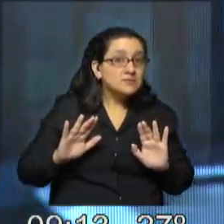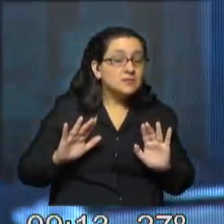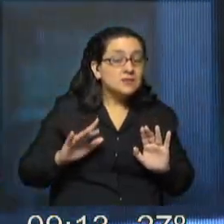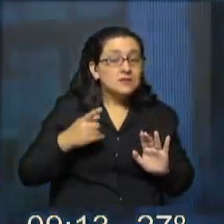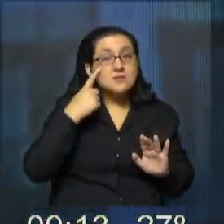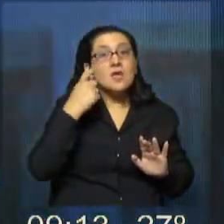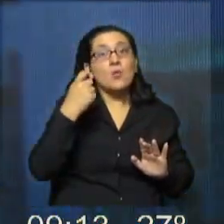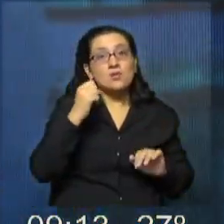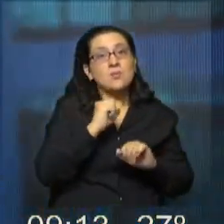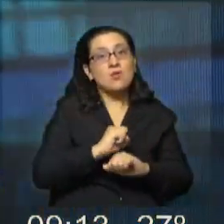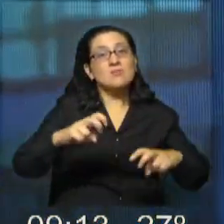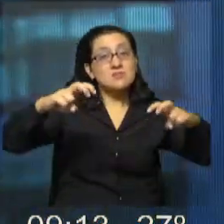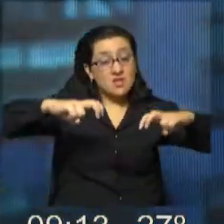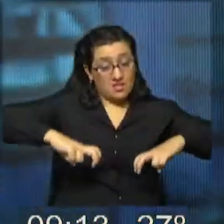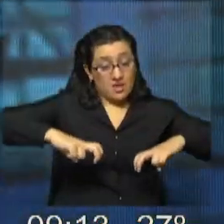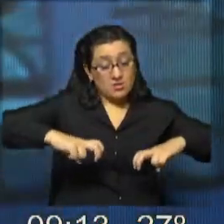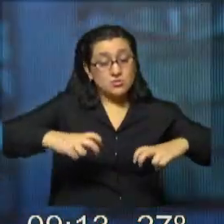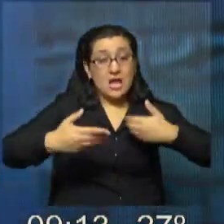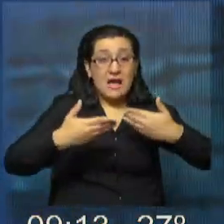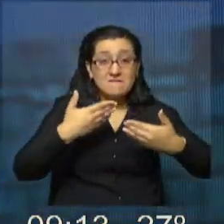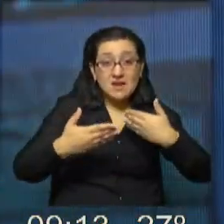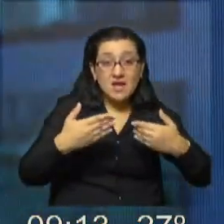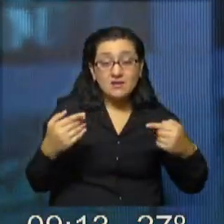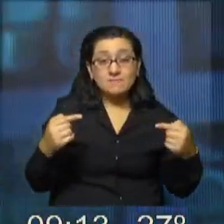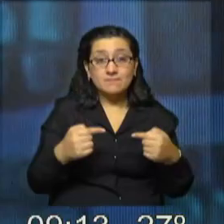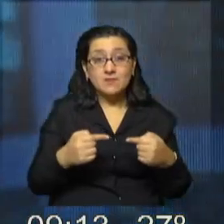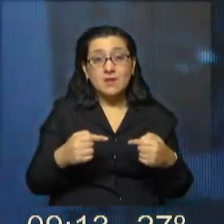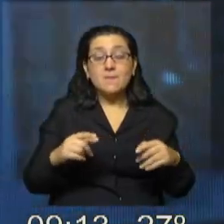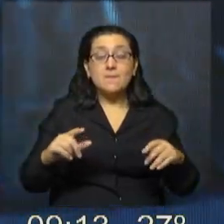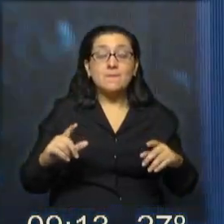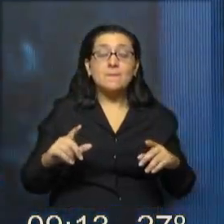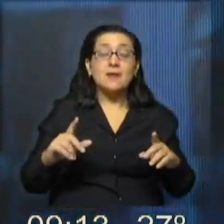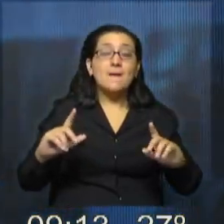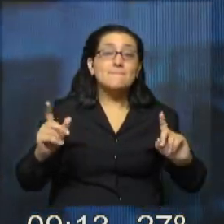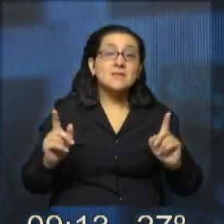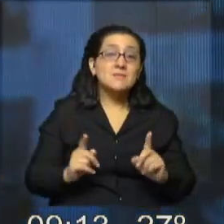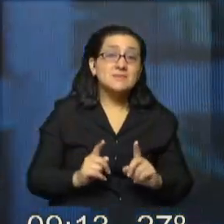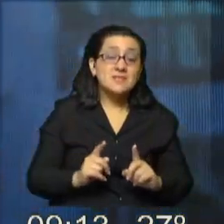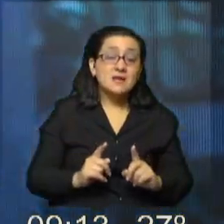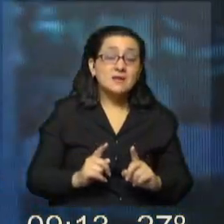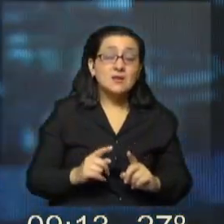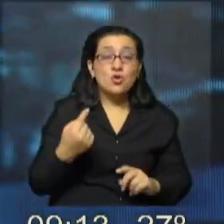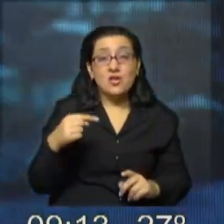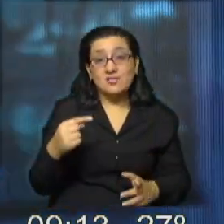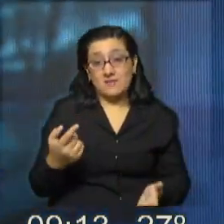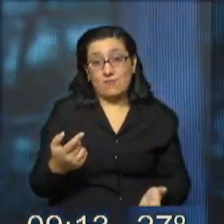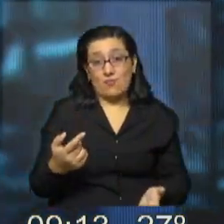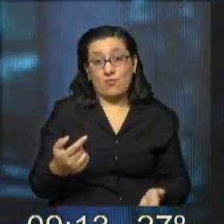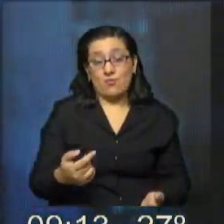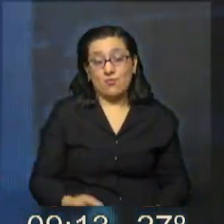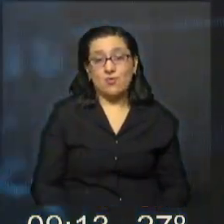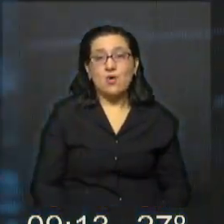y podamos sentarnos a hablar y tratar de minimizar los impactos de algo que es sumamente negativo en una gran incertidumbre, no solo para nosotros,